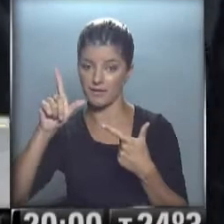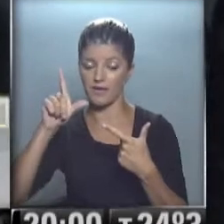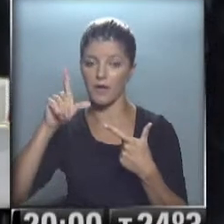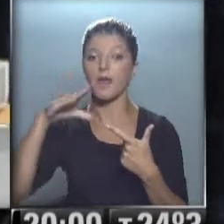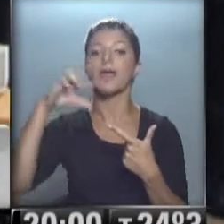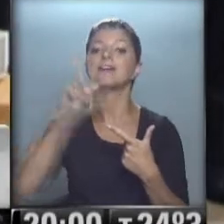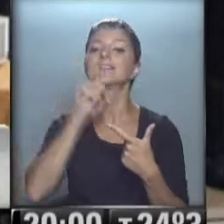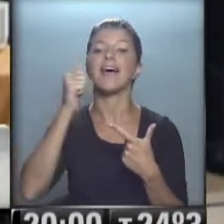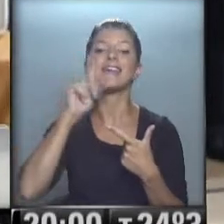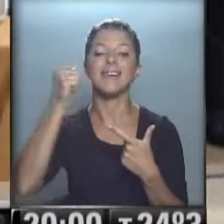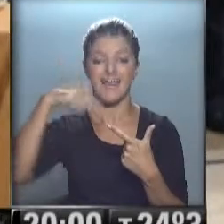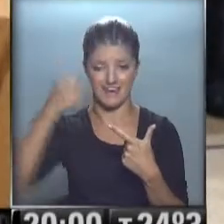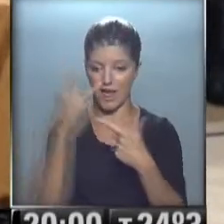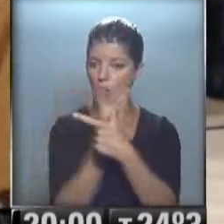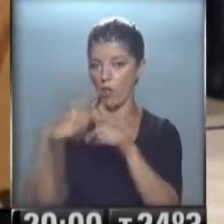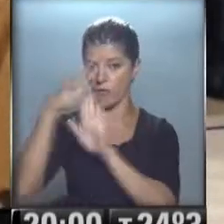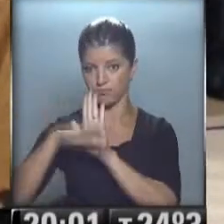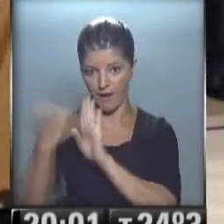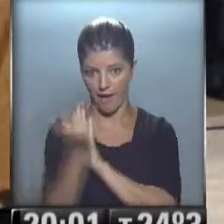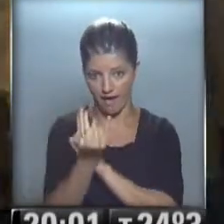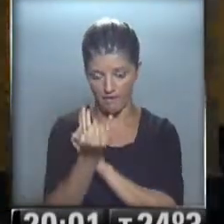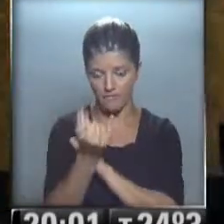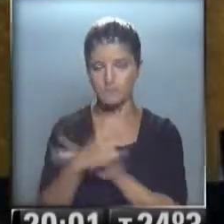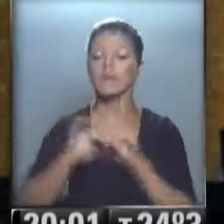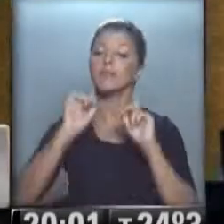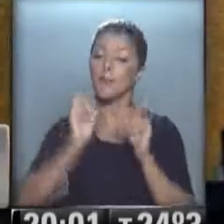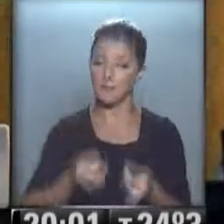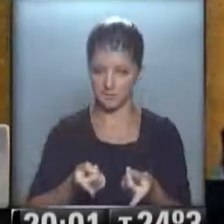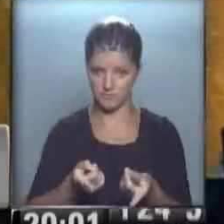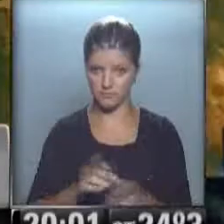Jorge Tayana. Y además...